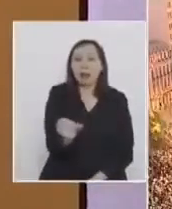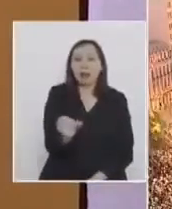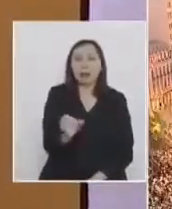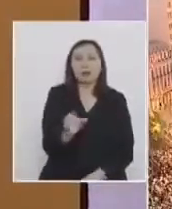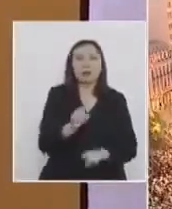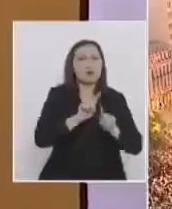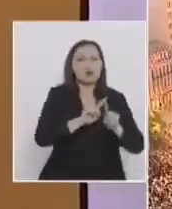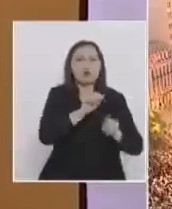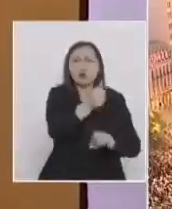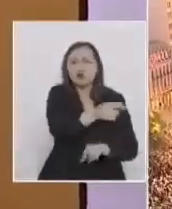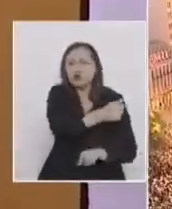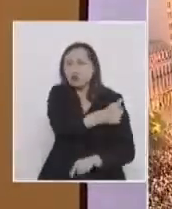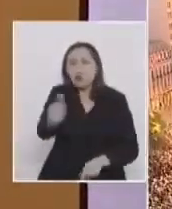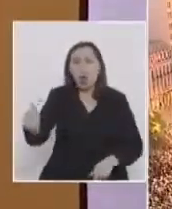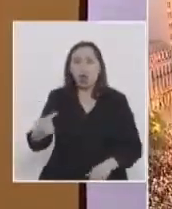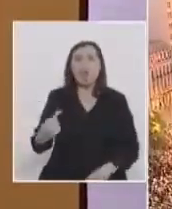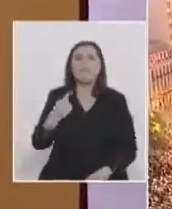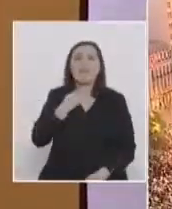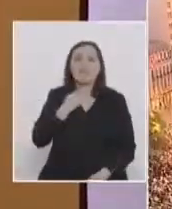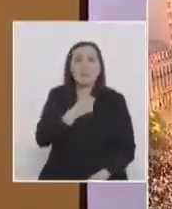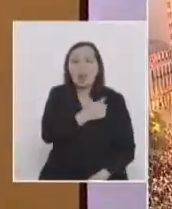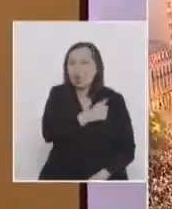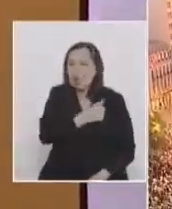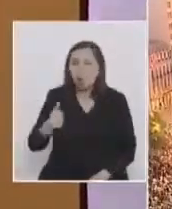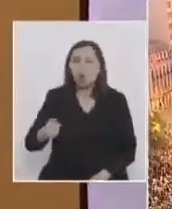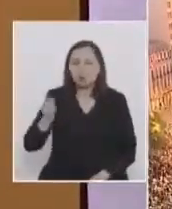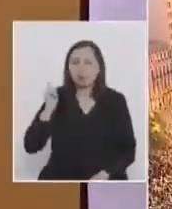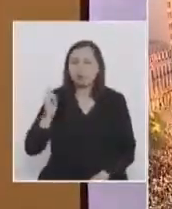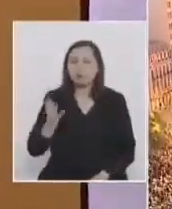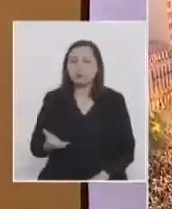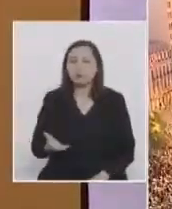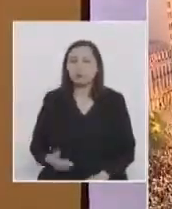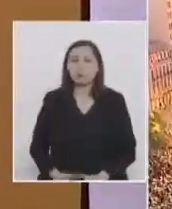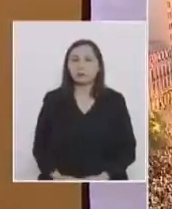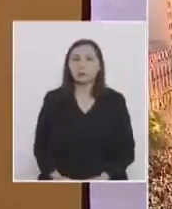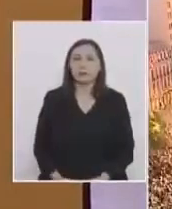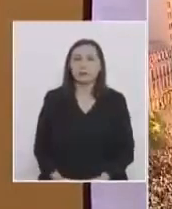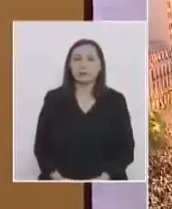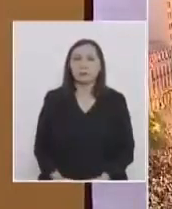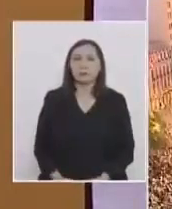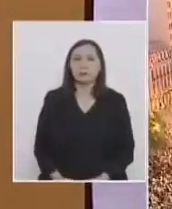las víctimas. Sí, con todas las víctimas.